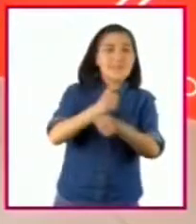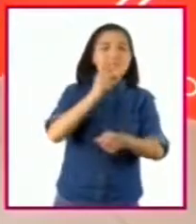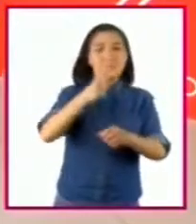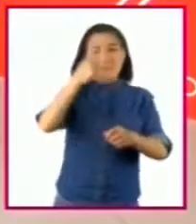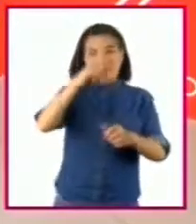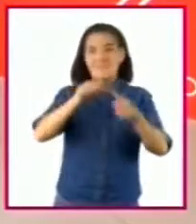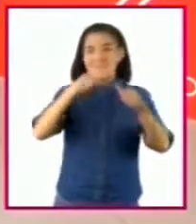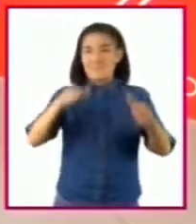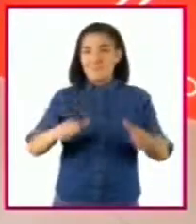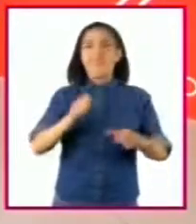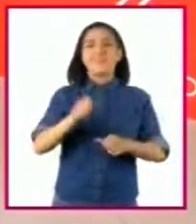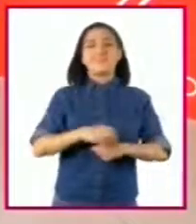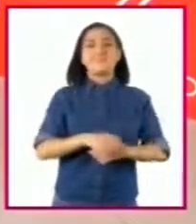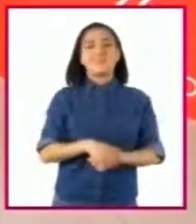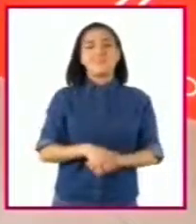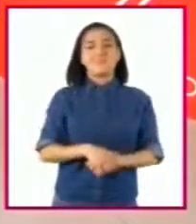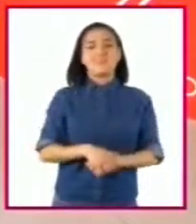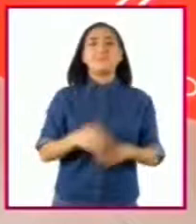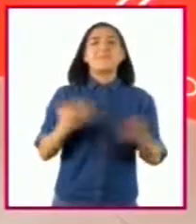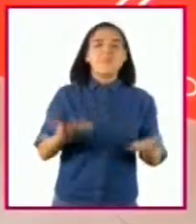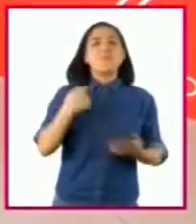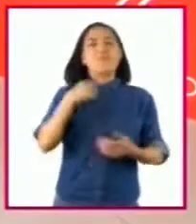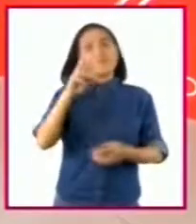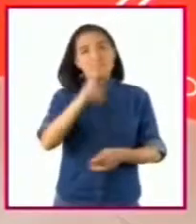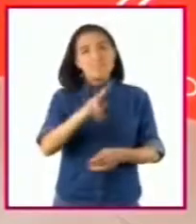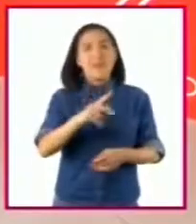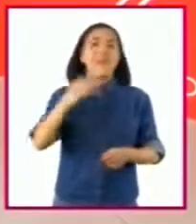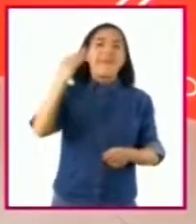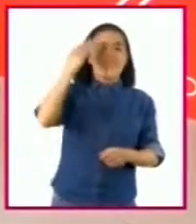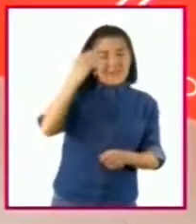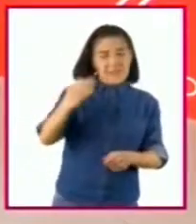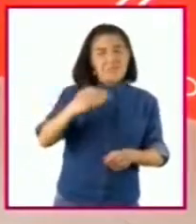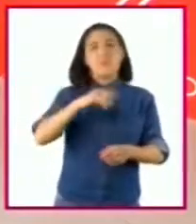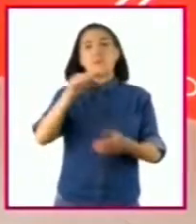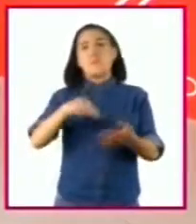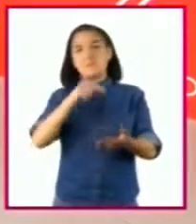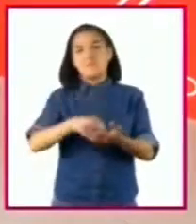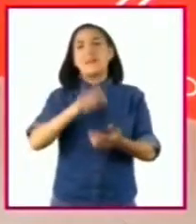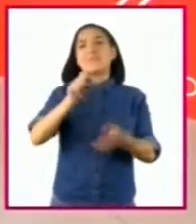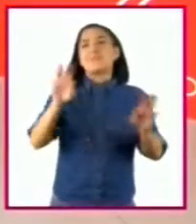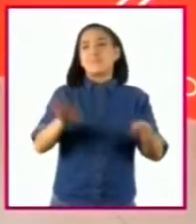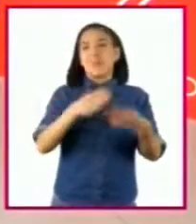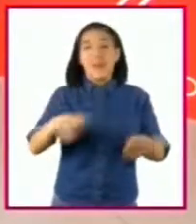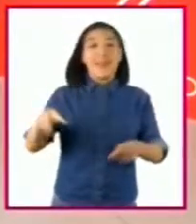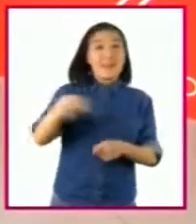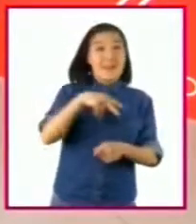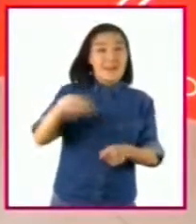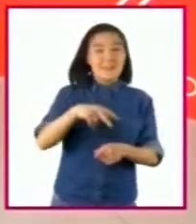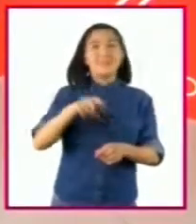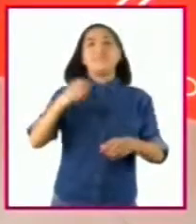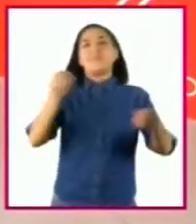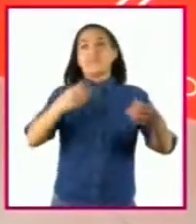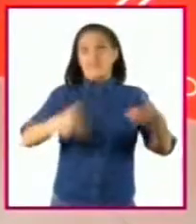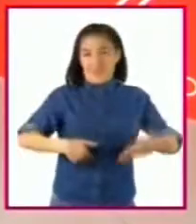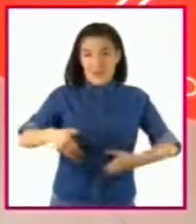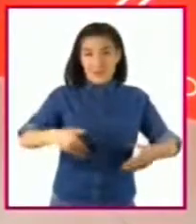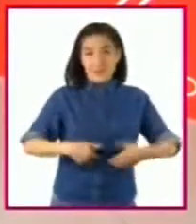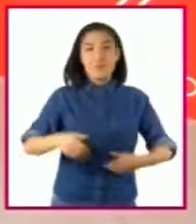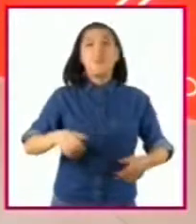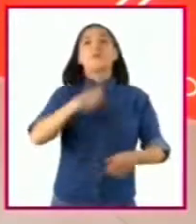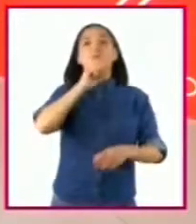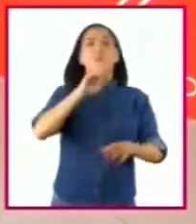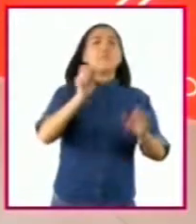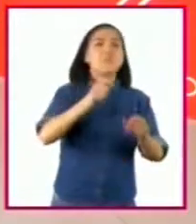artísticas? Pues me parece que el tiempo o el espacio en la música, la danza y el teatro, o el color y la